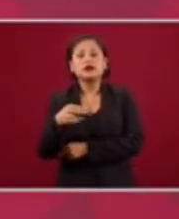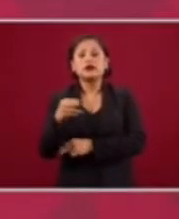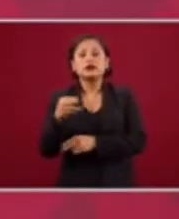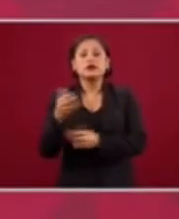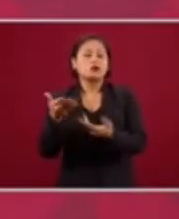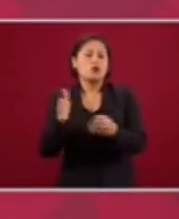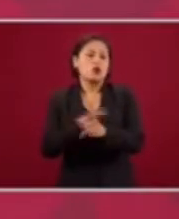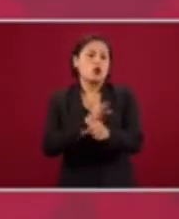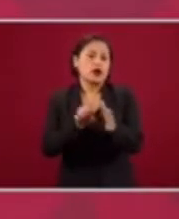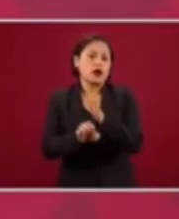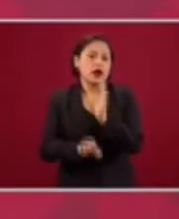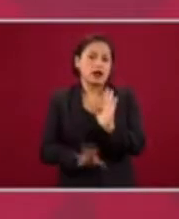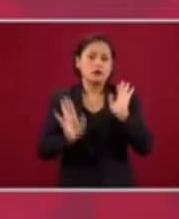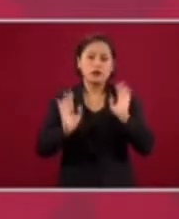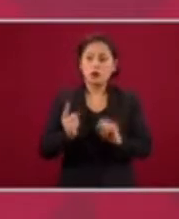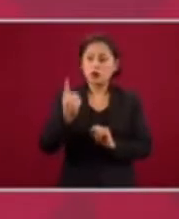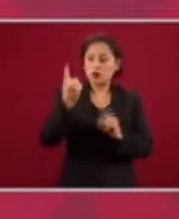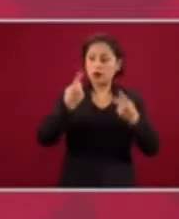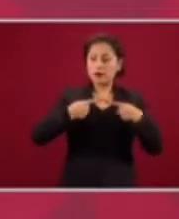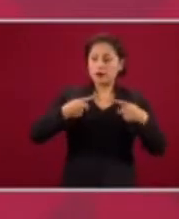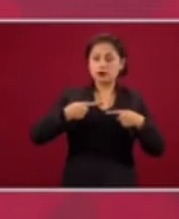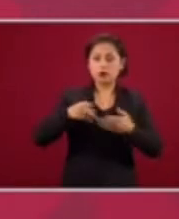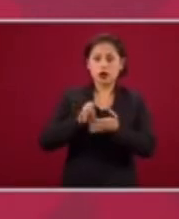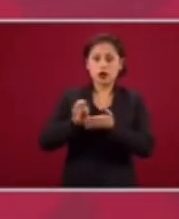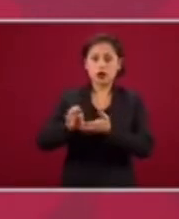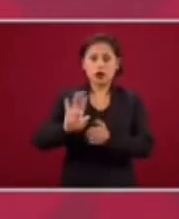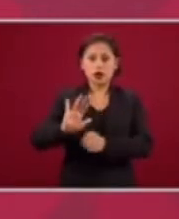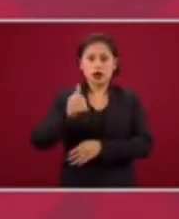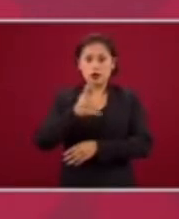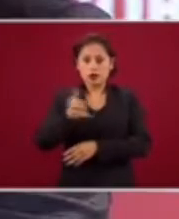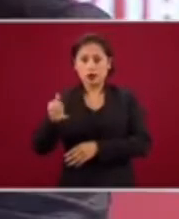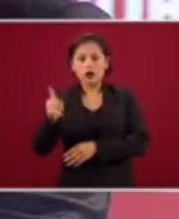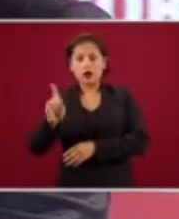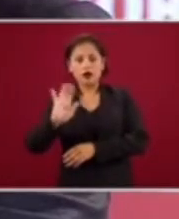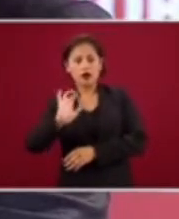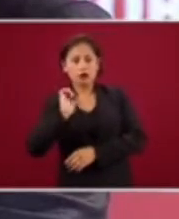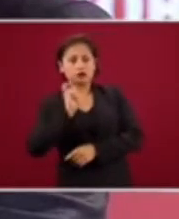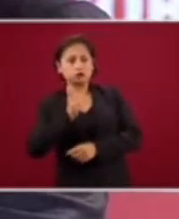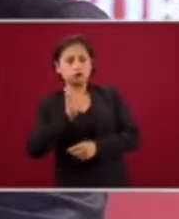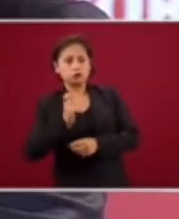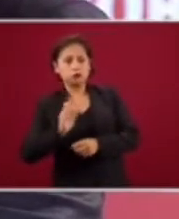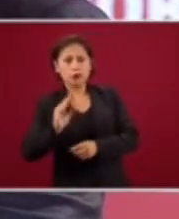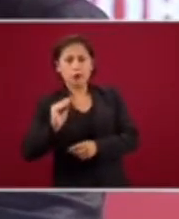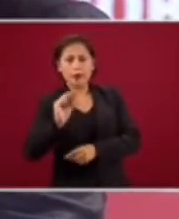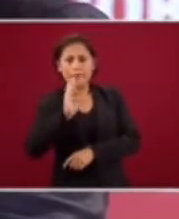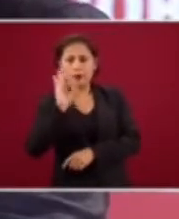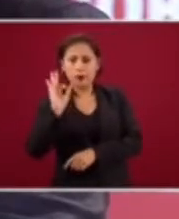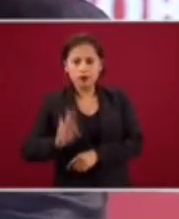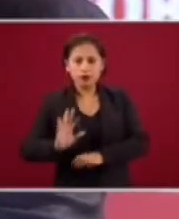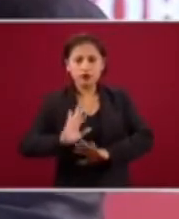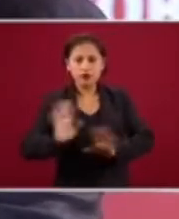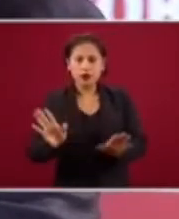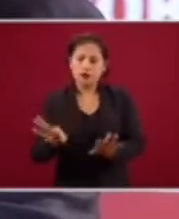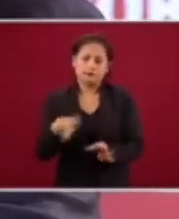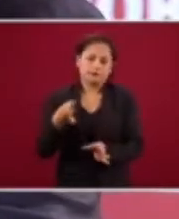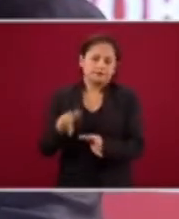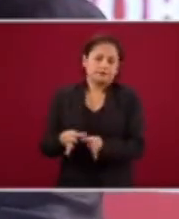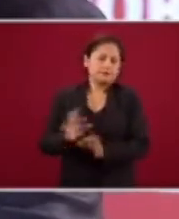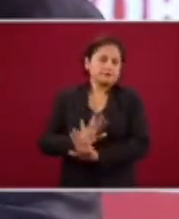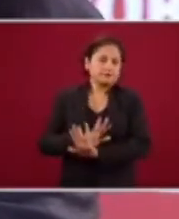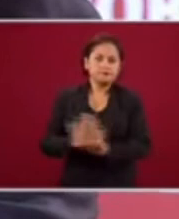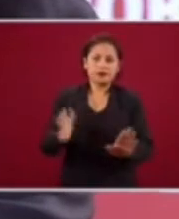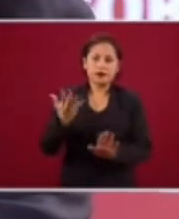pagó el 90% de su crédito, se le está entregando su escritura. Hay una quita,